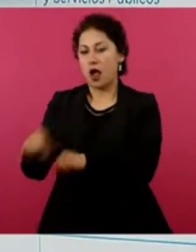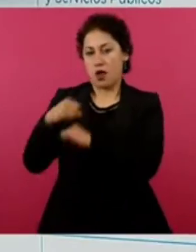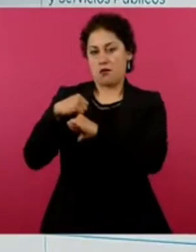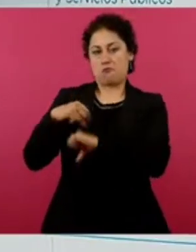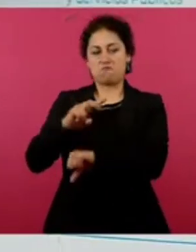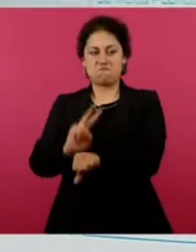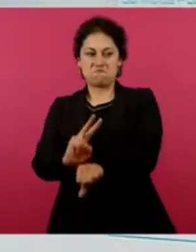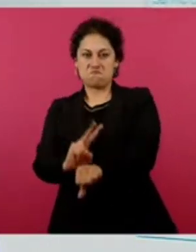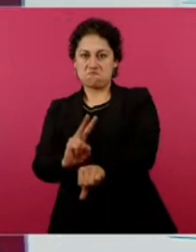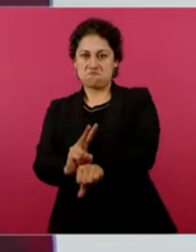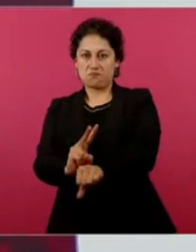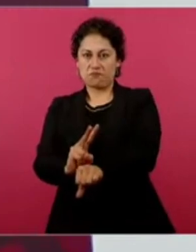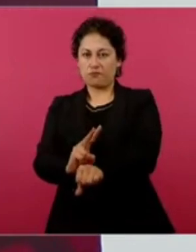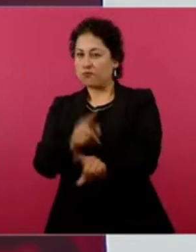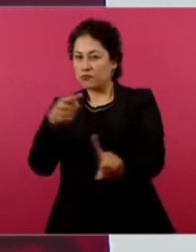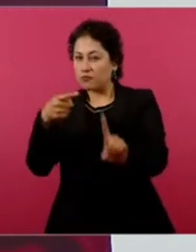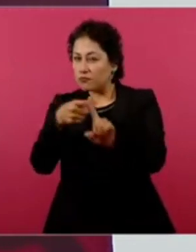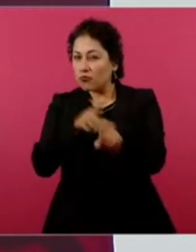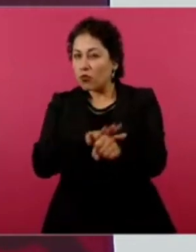hubiera corrupción.